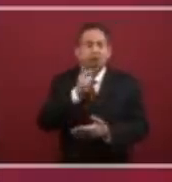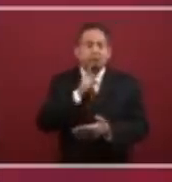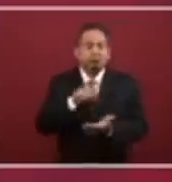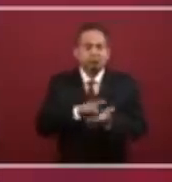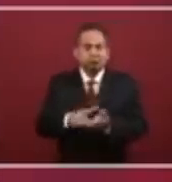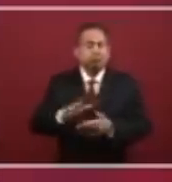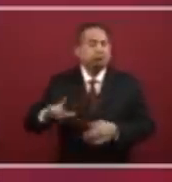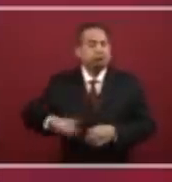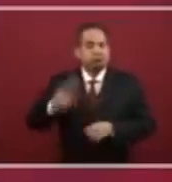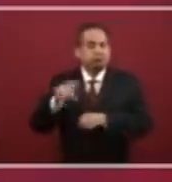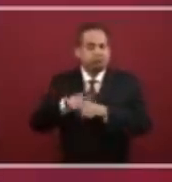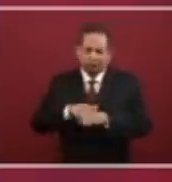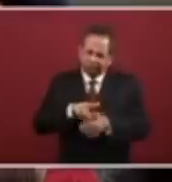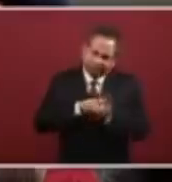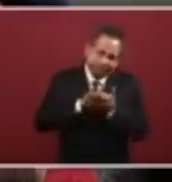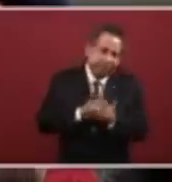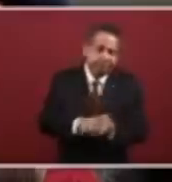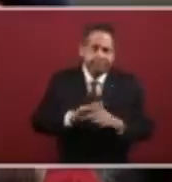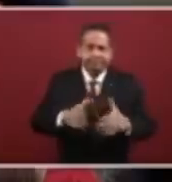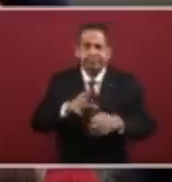gobierno federal.